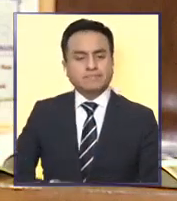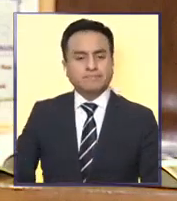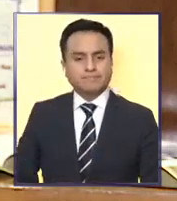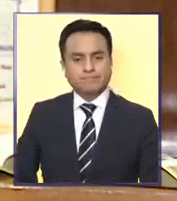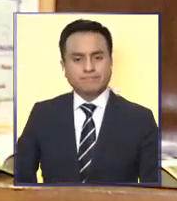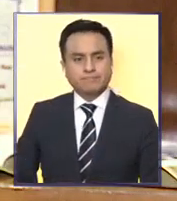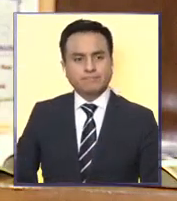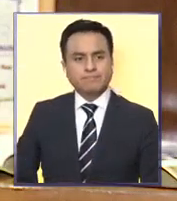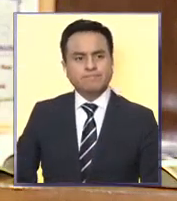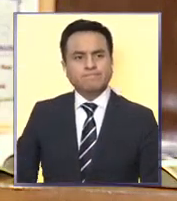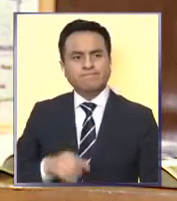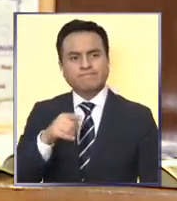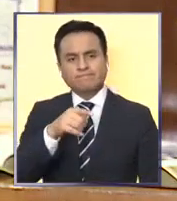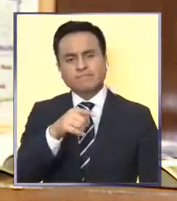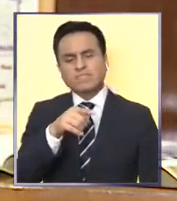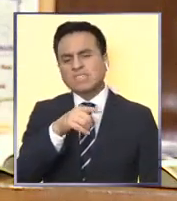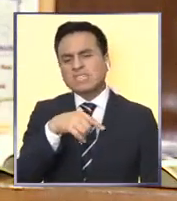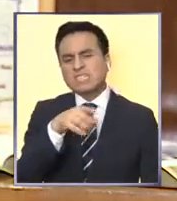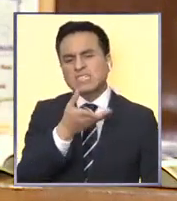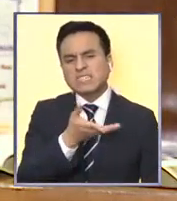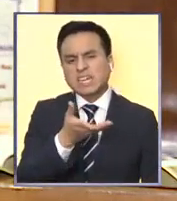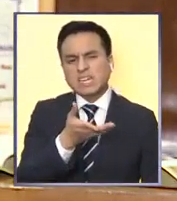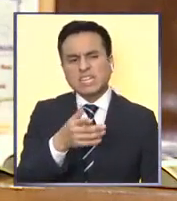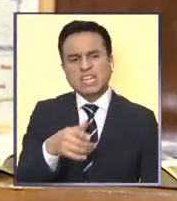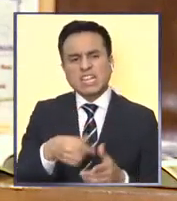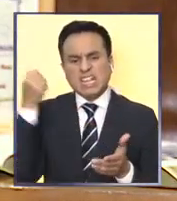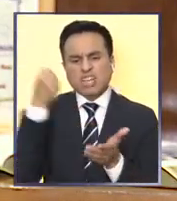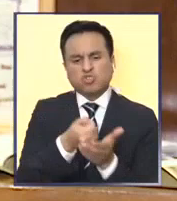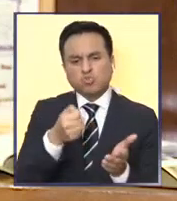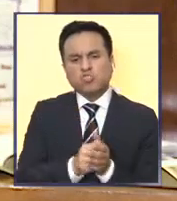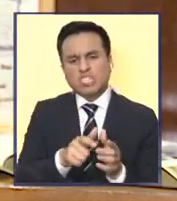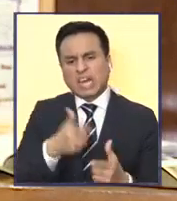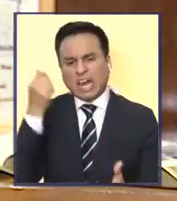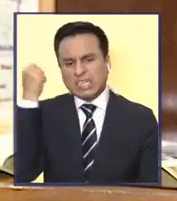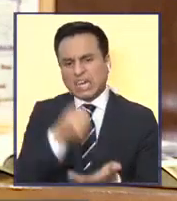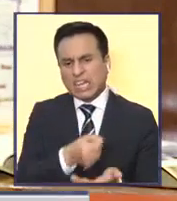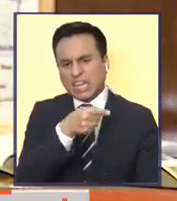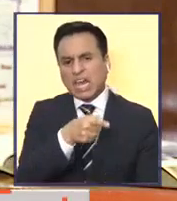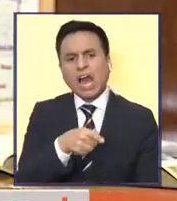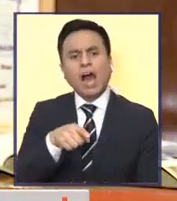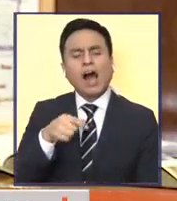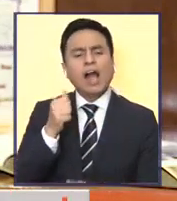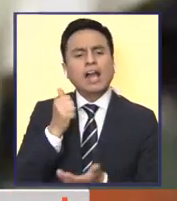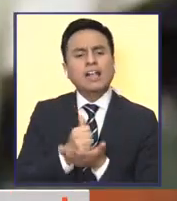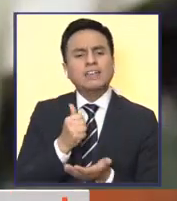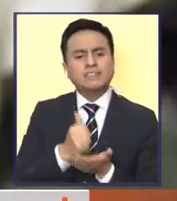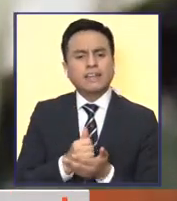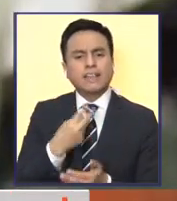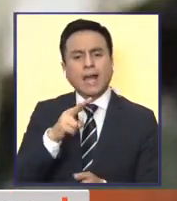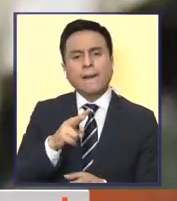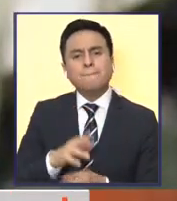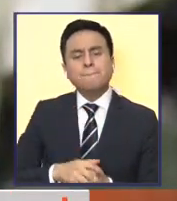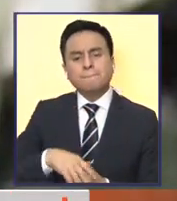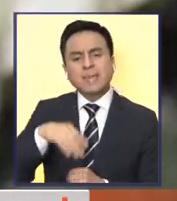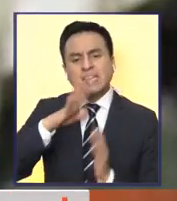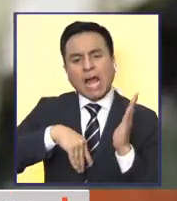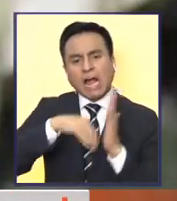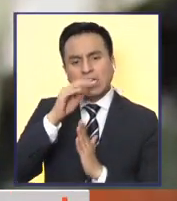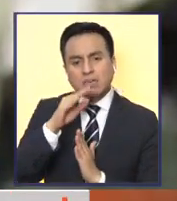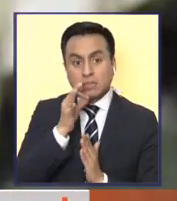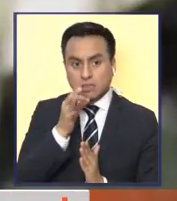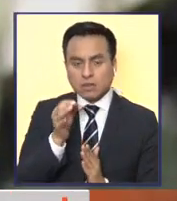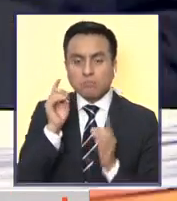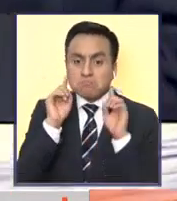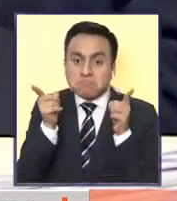decía, sáquenle la chucha a la alcaldesa de La Pintana. Pudo haber hecho oídos